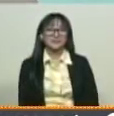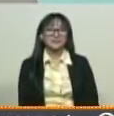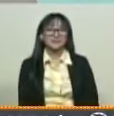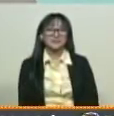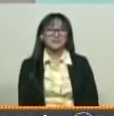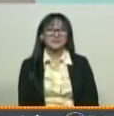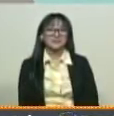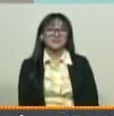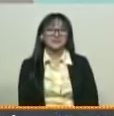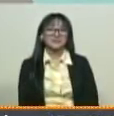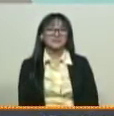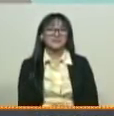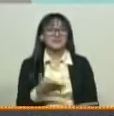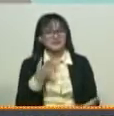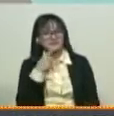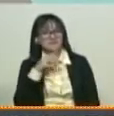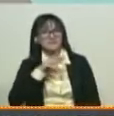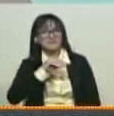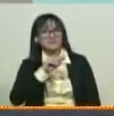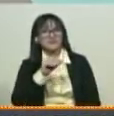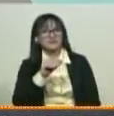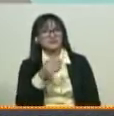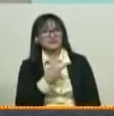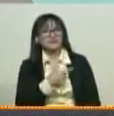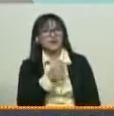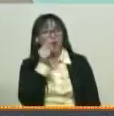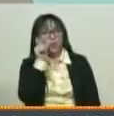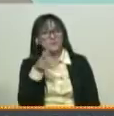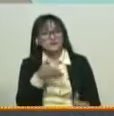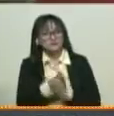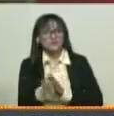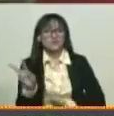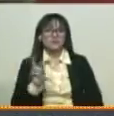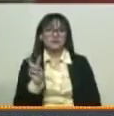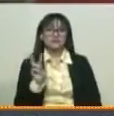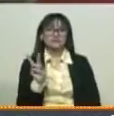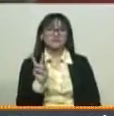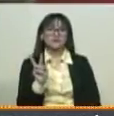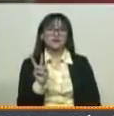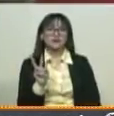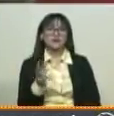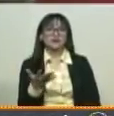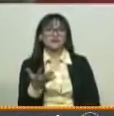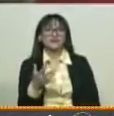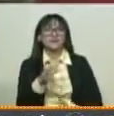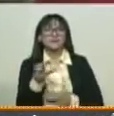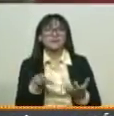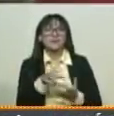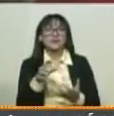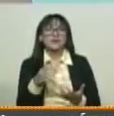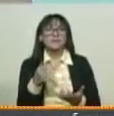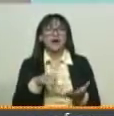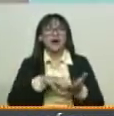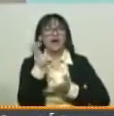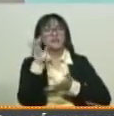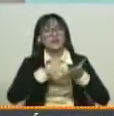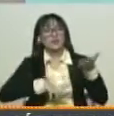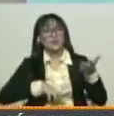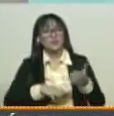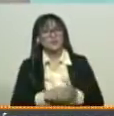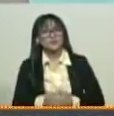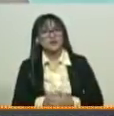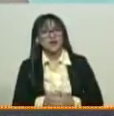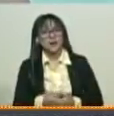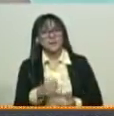¿De qué va a hablar? ¿De qué va a hablar el señor Rajoy sobre Venezuela? Si tiene un tremendo rollo montado en Cataluña, si tiene a los